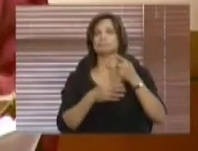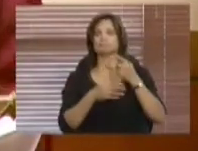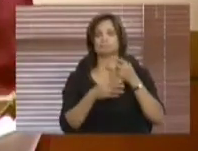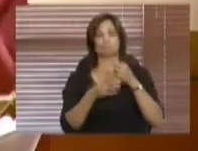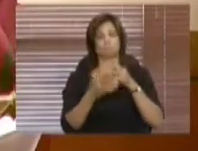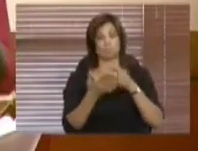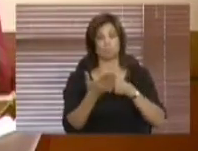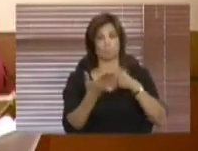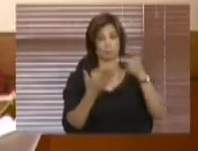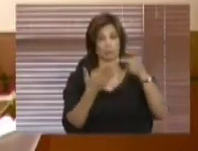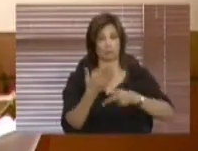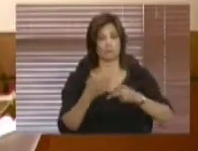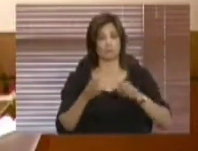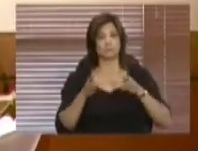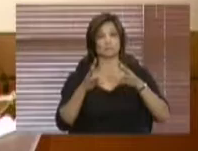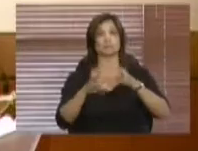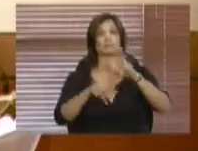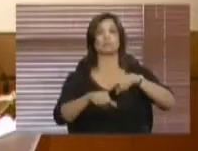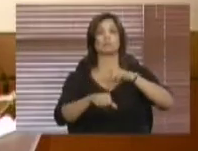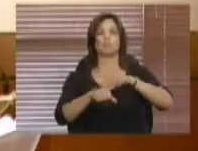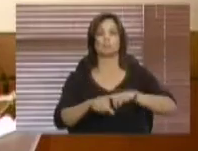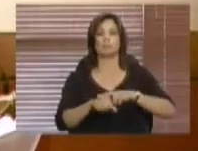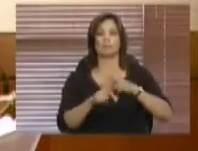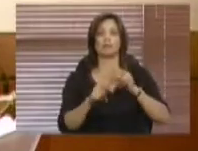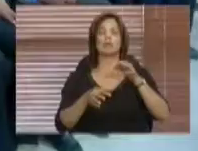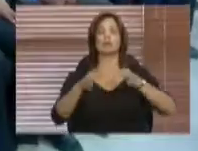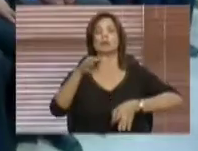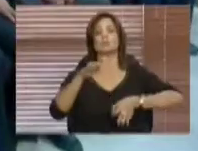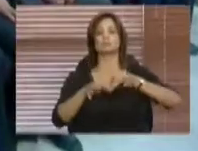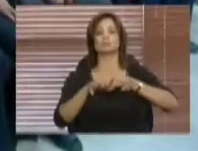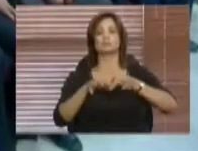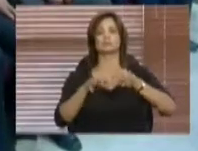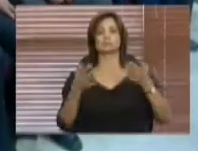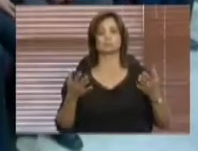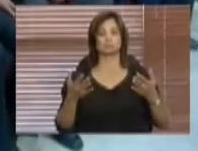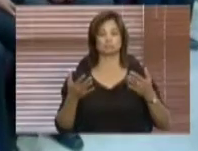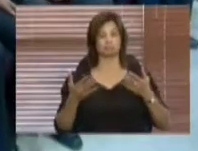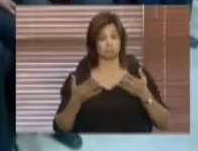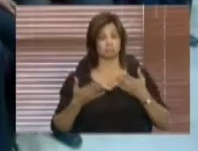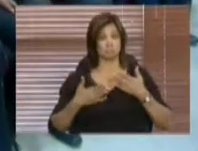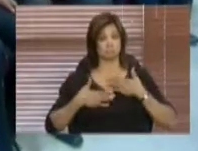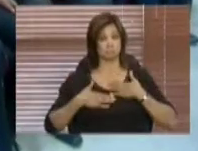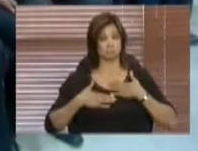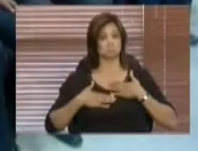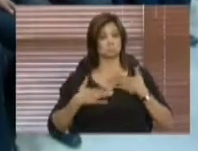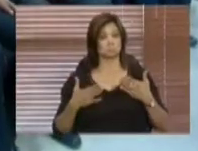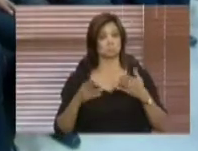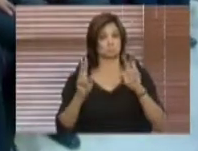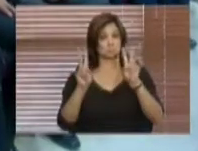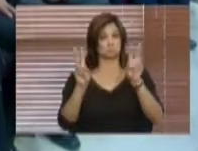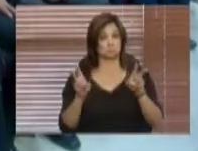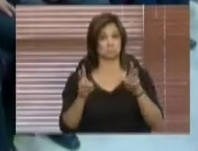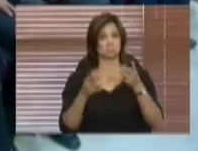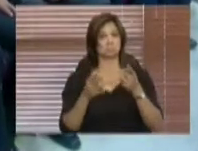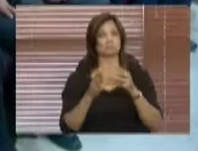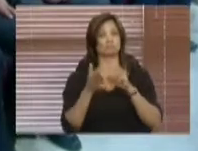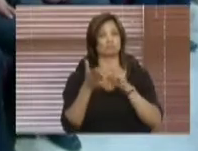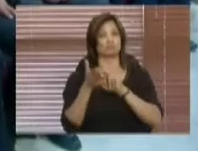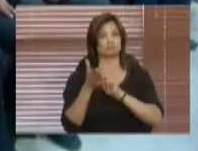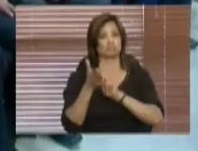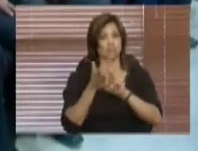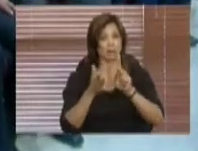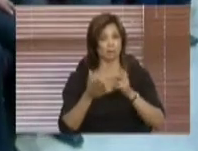plan estratégico nacional para el sector justicia. Me permito citar algunos de los párrafos de